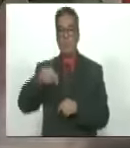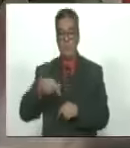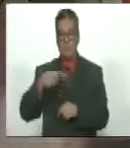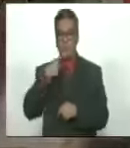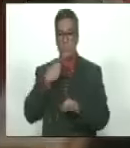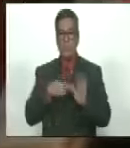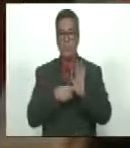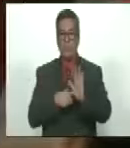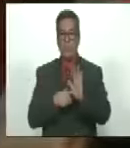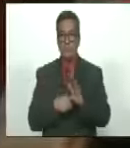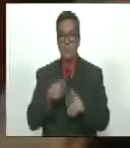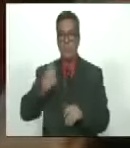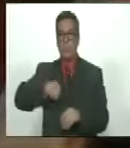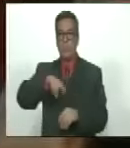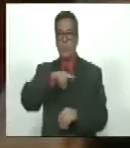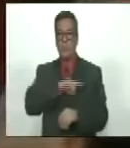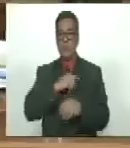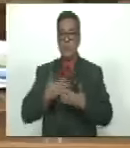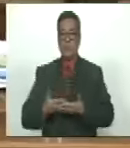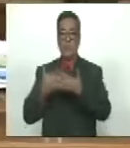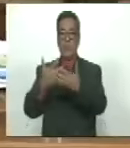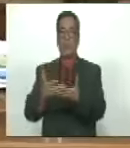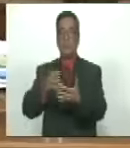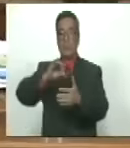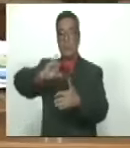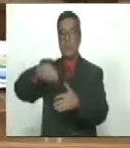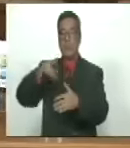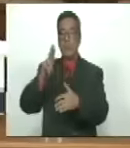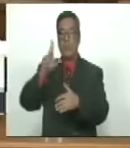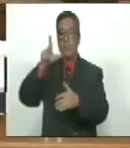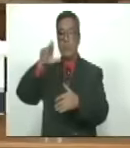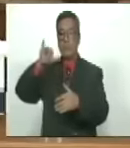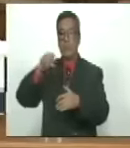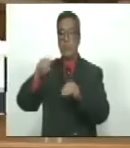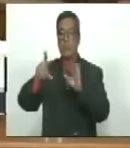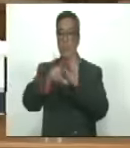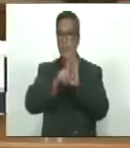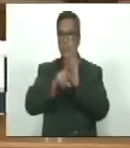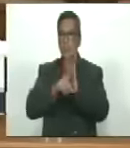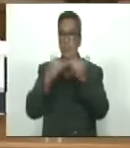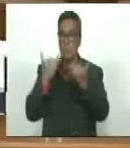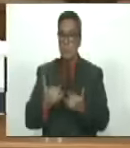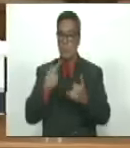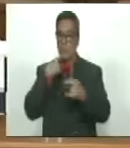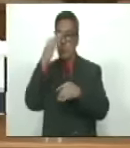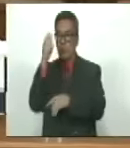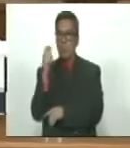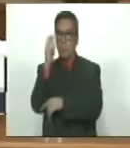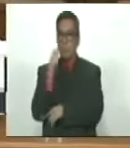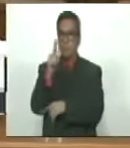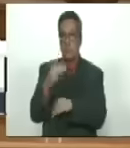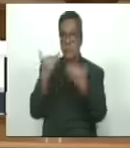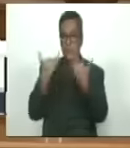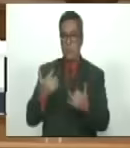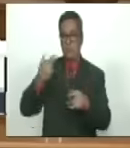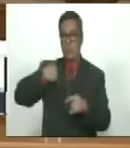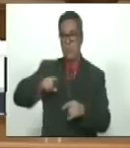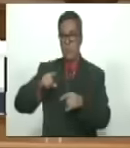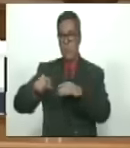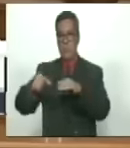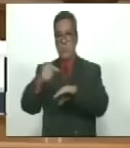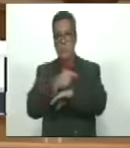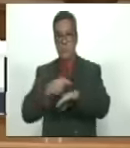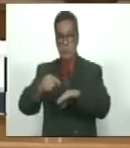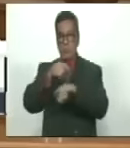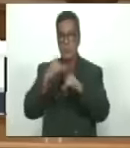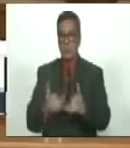presentado, nosotros estamos entregando, Julio, la ley, le ha llegado a todo el mundo la ley, ¿verdad? Todos los diputados ya la tienen, en los estados tienen